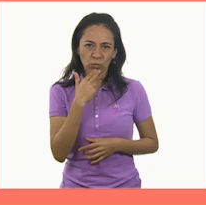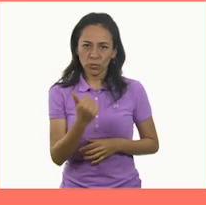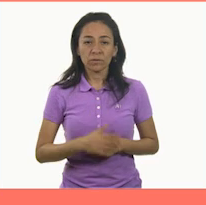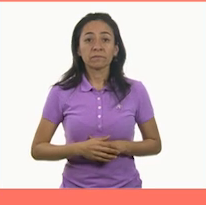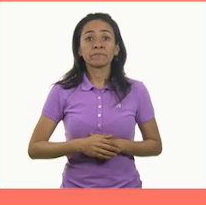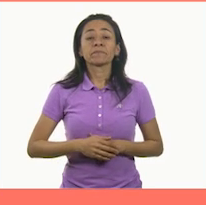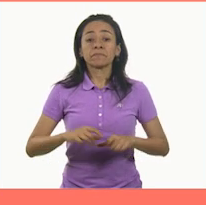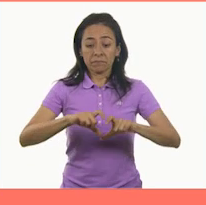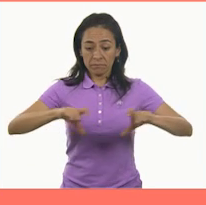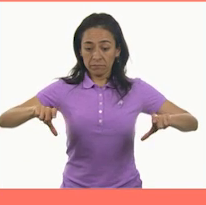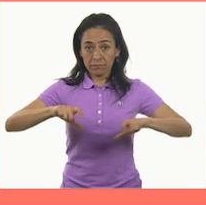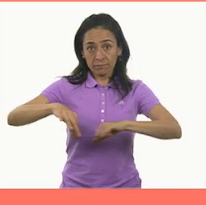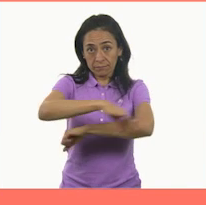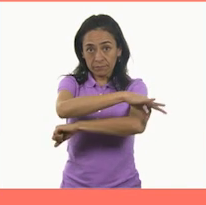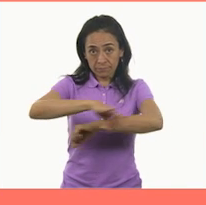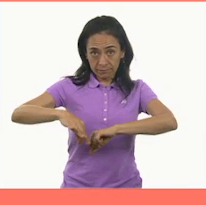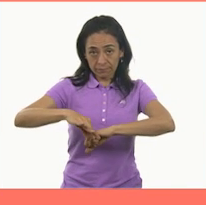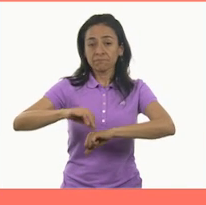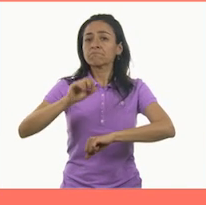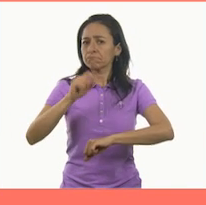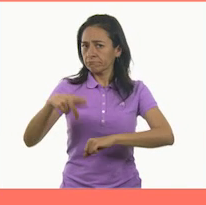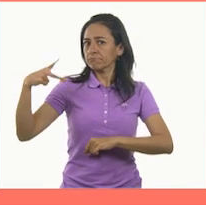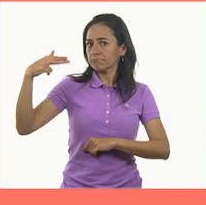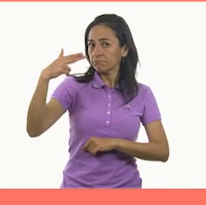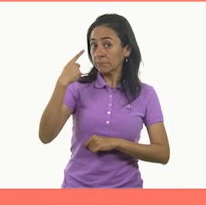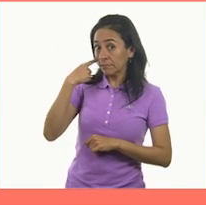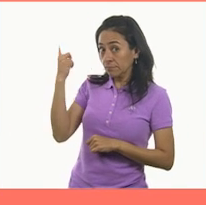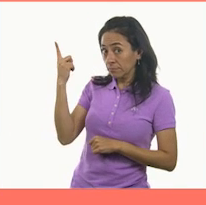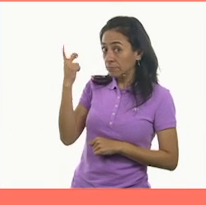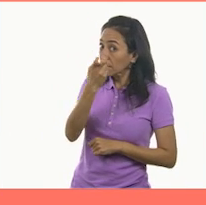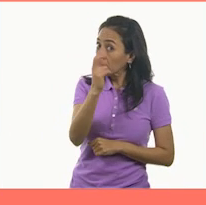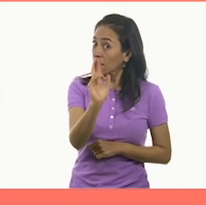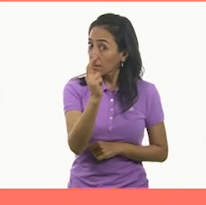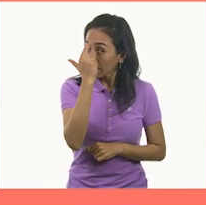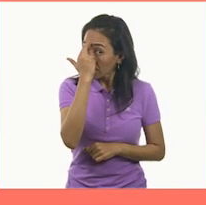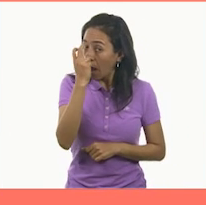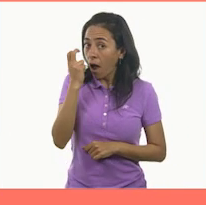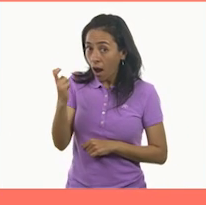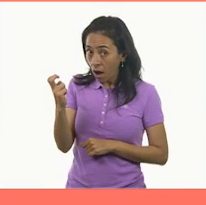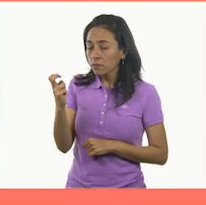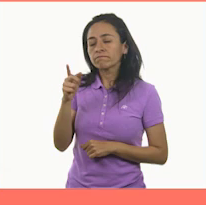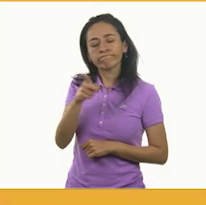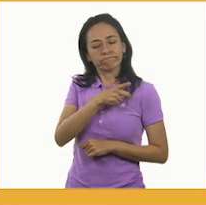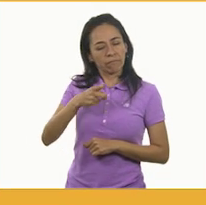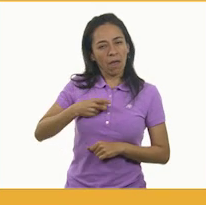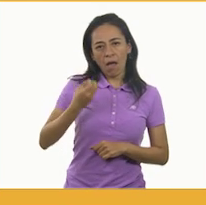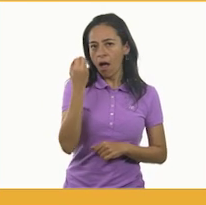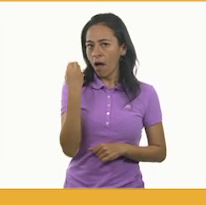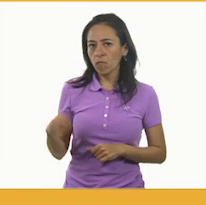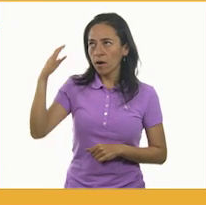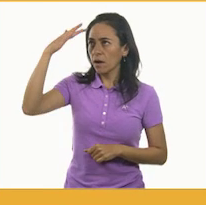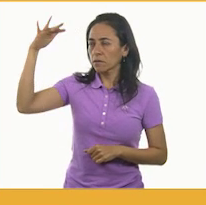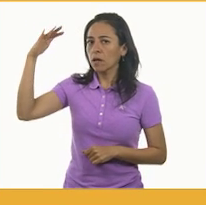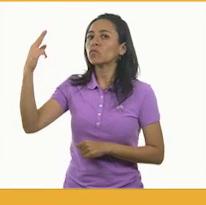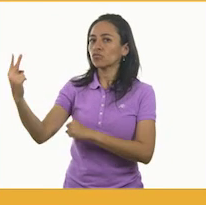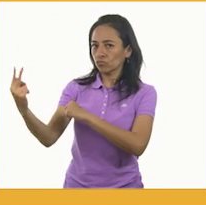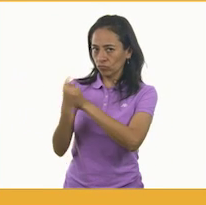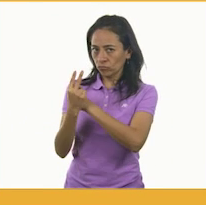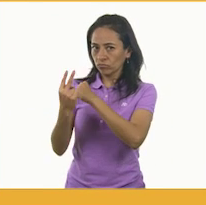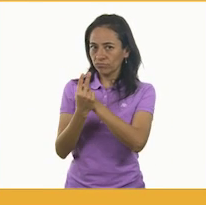y tijeras. Recuerda que la manipulación de estas debe estar supervisada por un adulto.